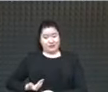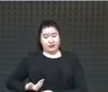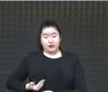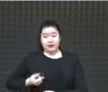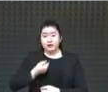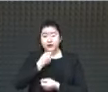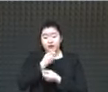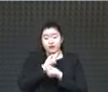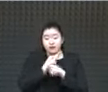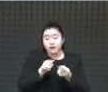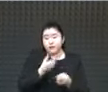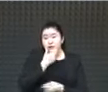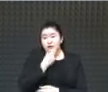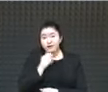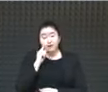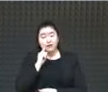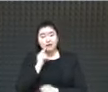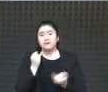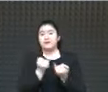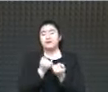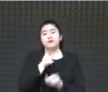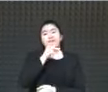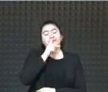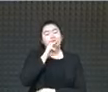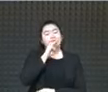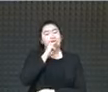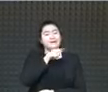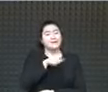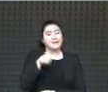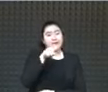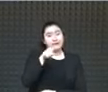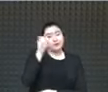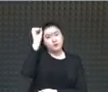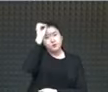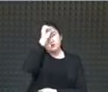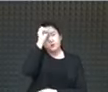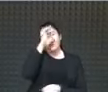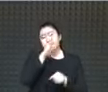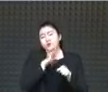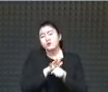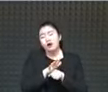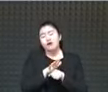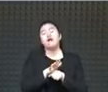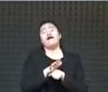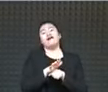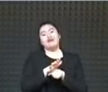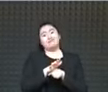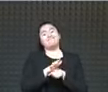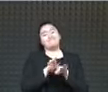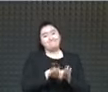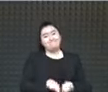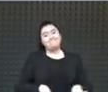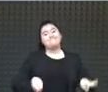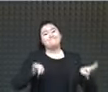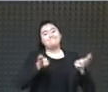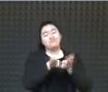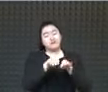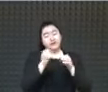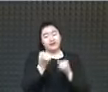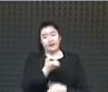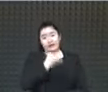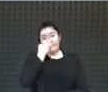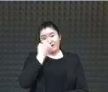lo han dicho y muchísimos padres y madres de familia, que es indispensable también ya regresar a clases